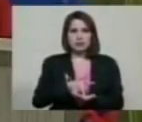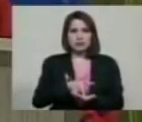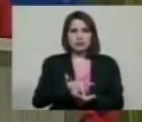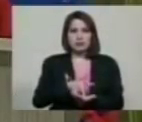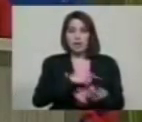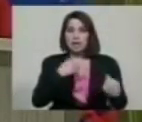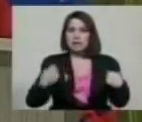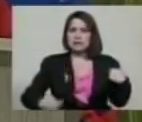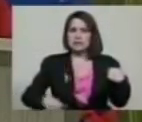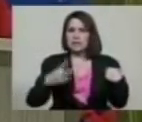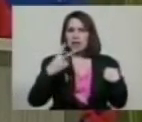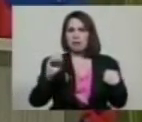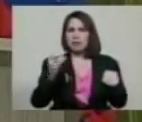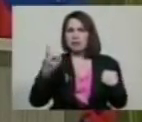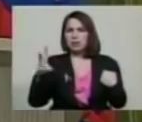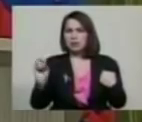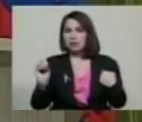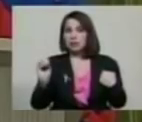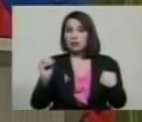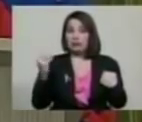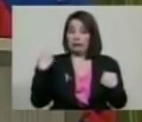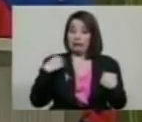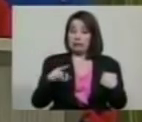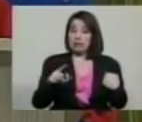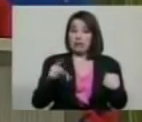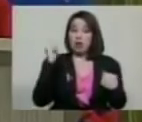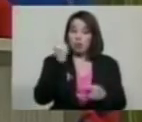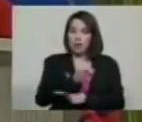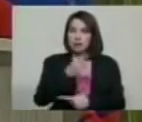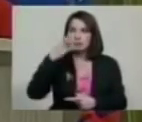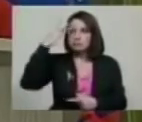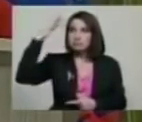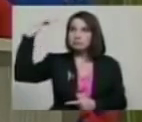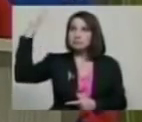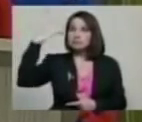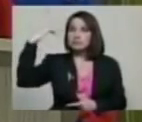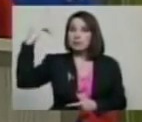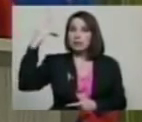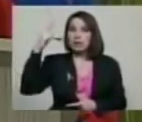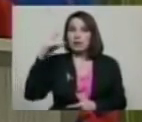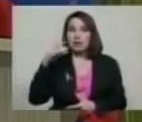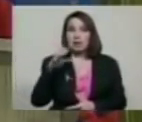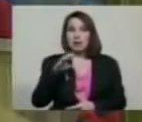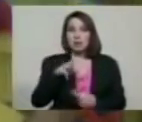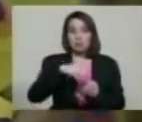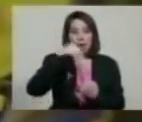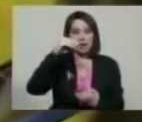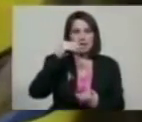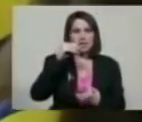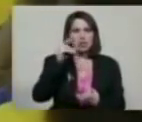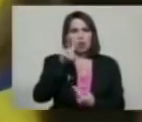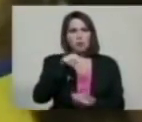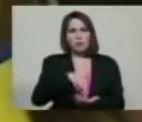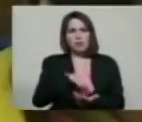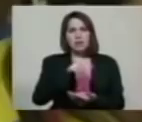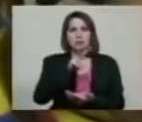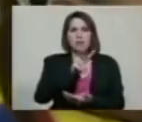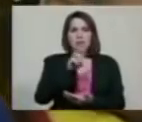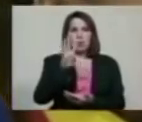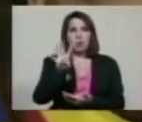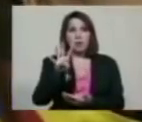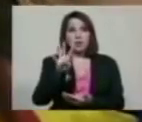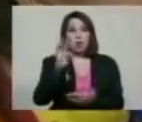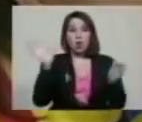todos ustedes tienen la obligación de soñar en París 2024 y en Los Ángeles 2028. Y